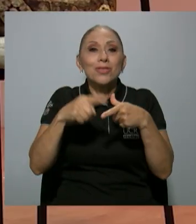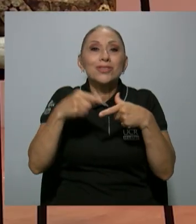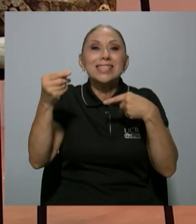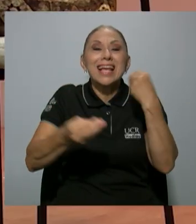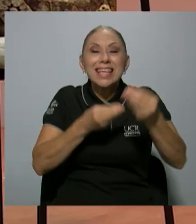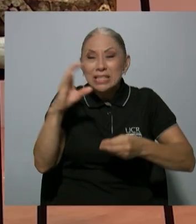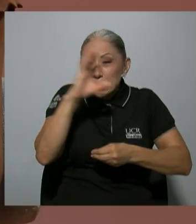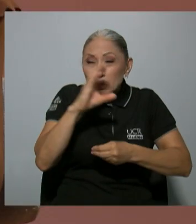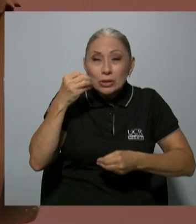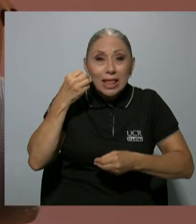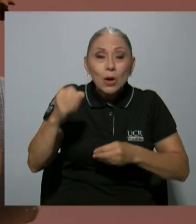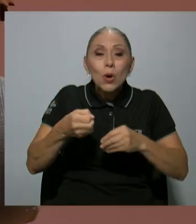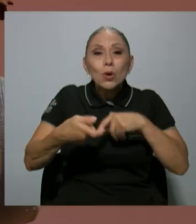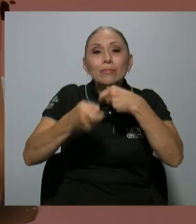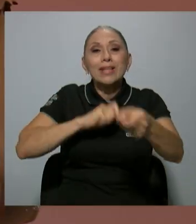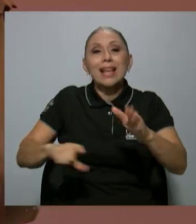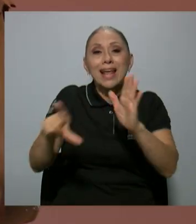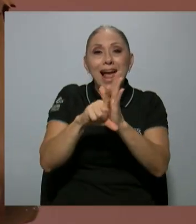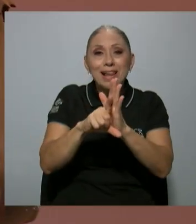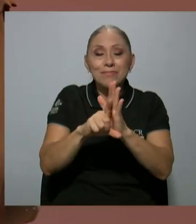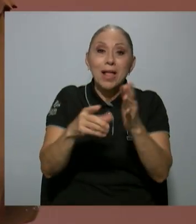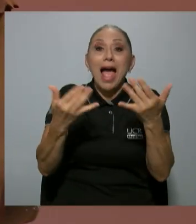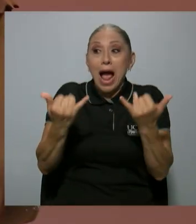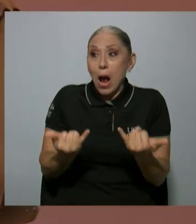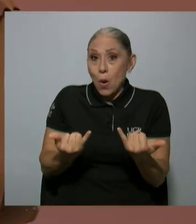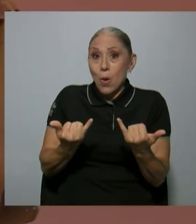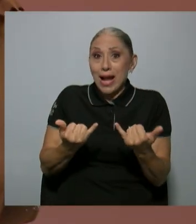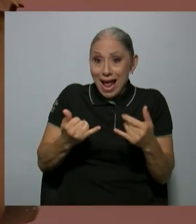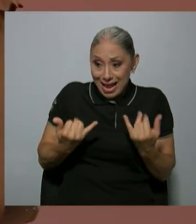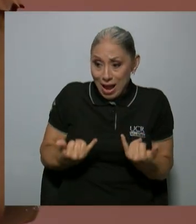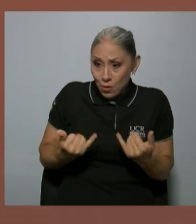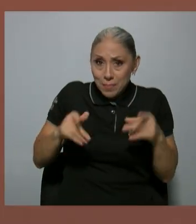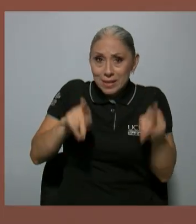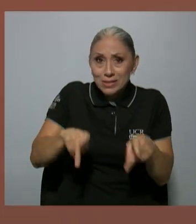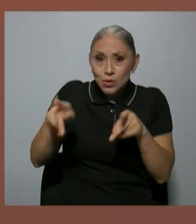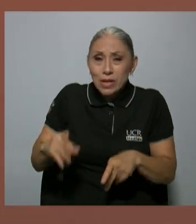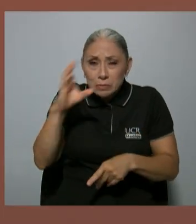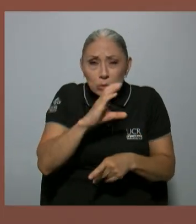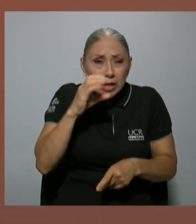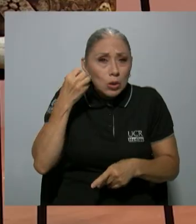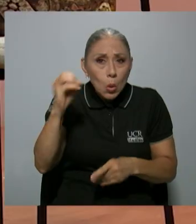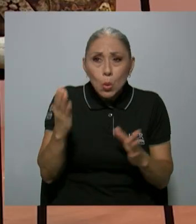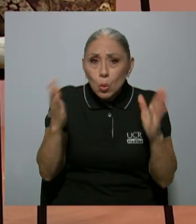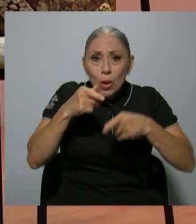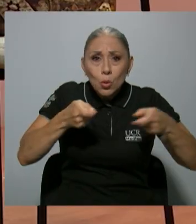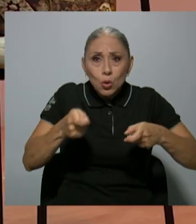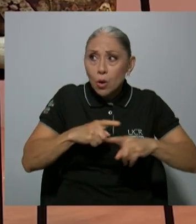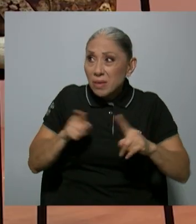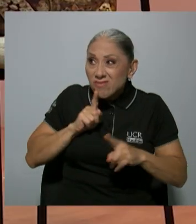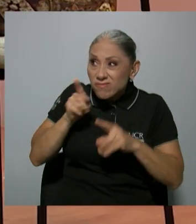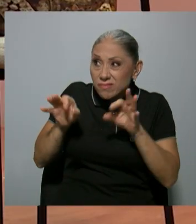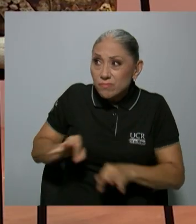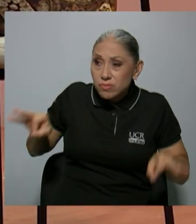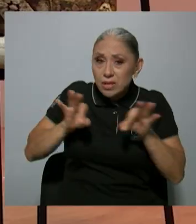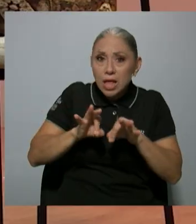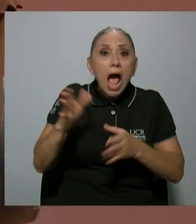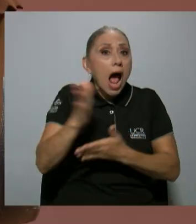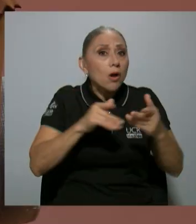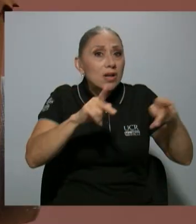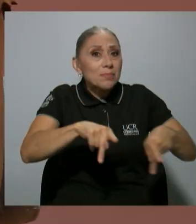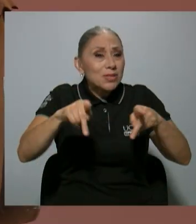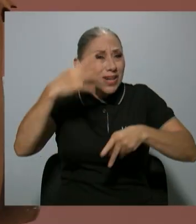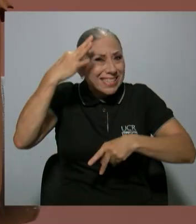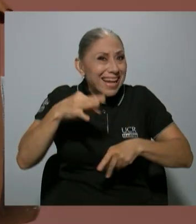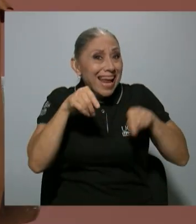exacta que tenía la empresa. Hoy hay personas en Cruzitas extrayendo oro sin ningún control. ¿Pero vale tanto la pena? Imagínate que hay personas que estiman que en Cruzitas